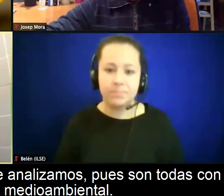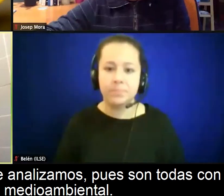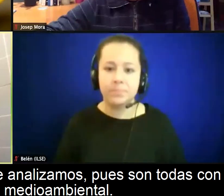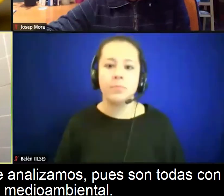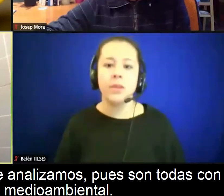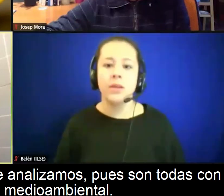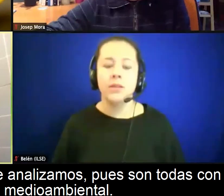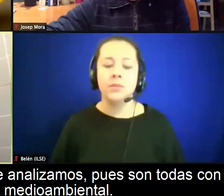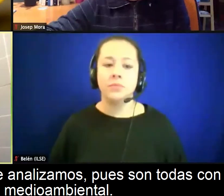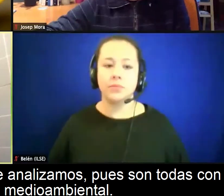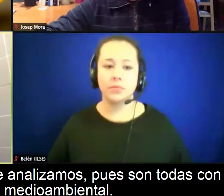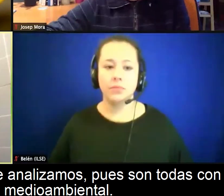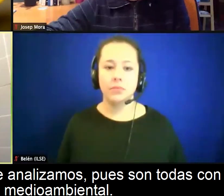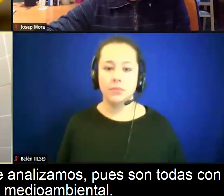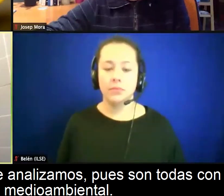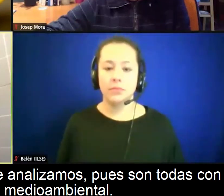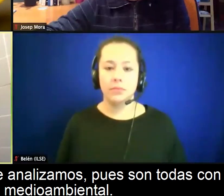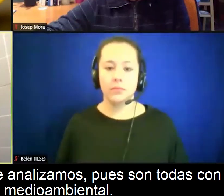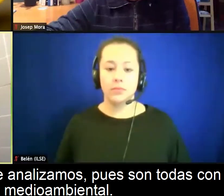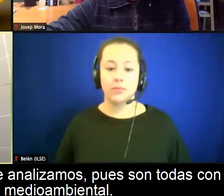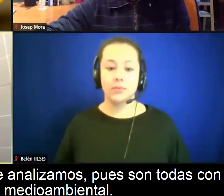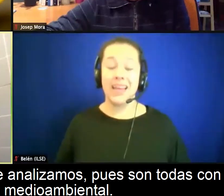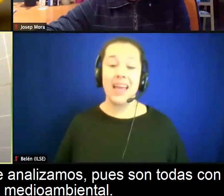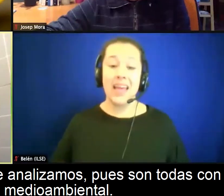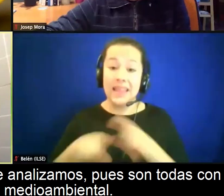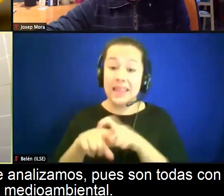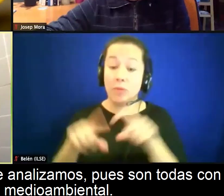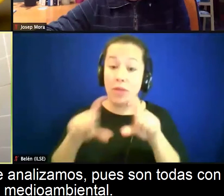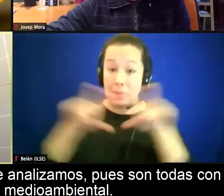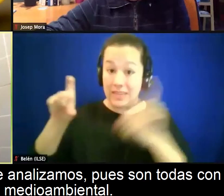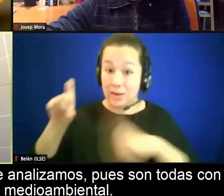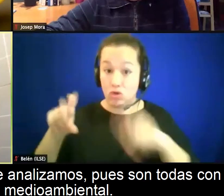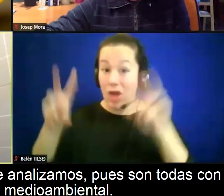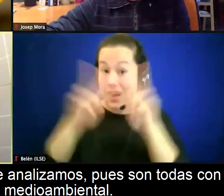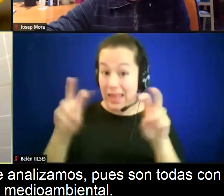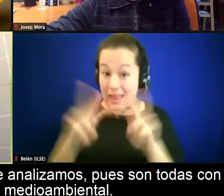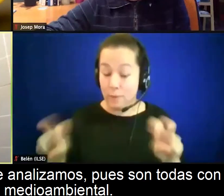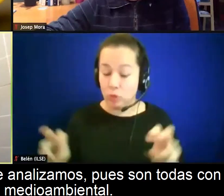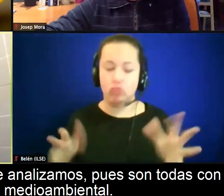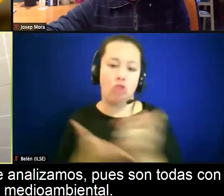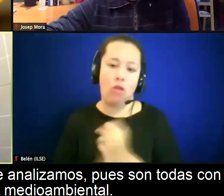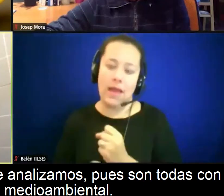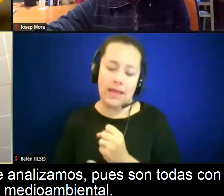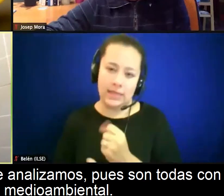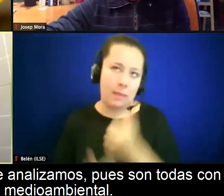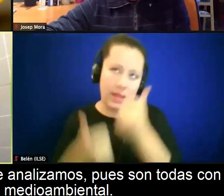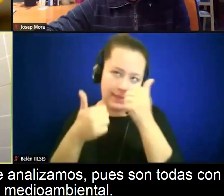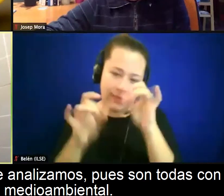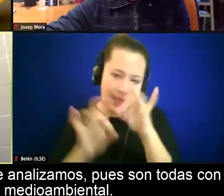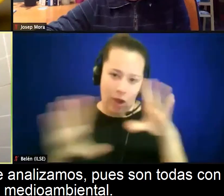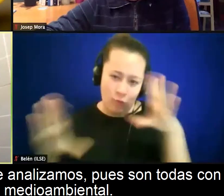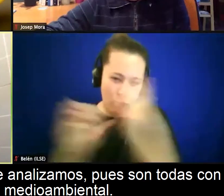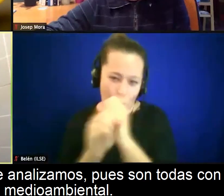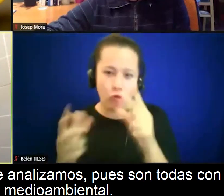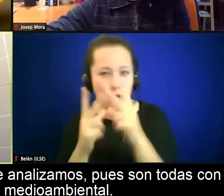En cuanto a el tipo de empresas que analizamos, pues son todas con claro foco social o